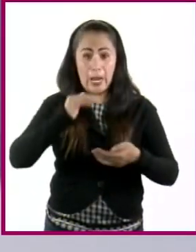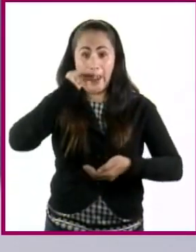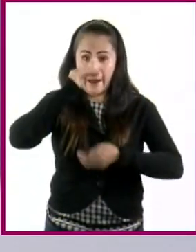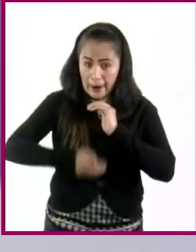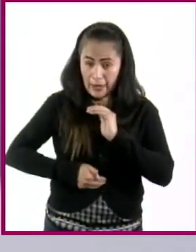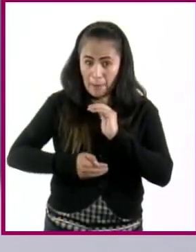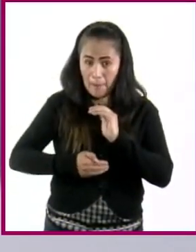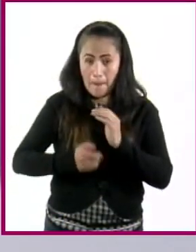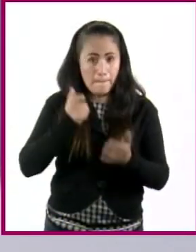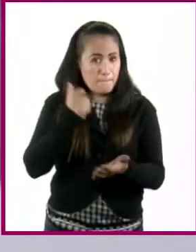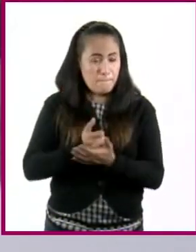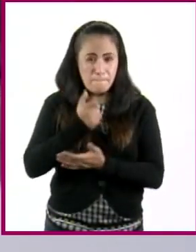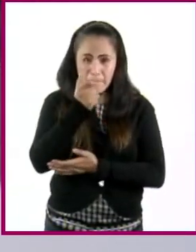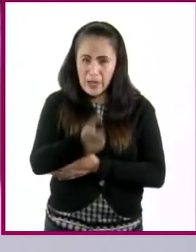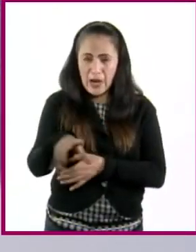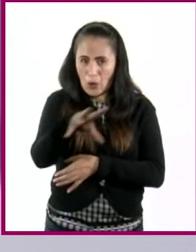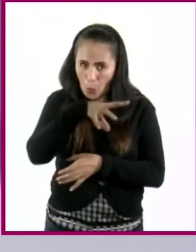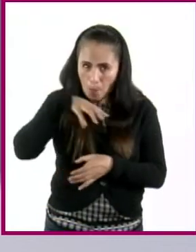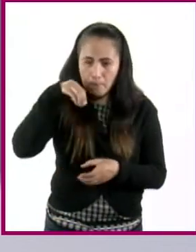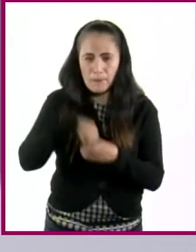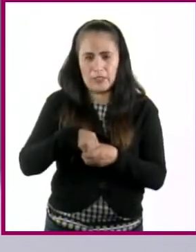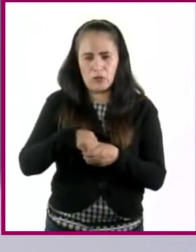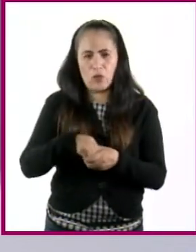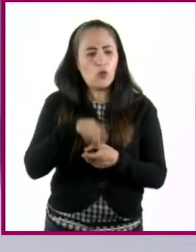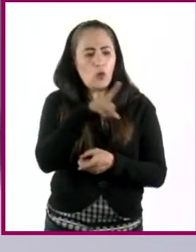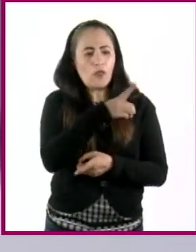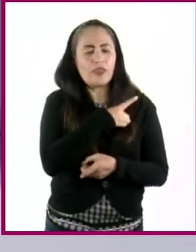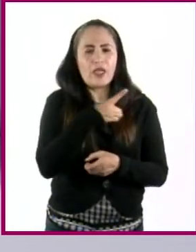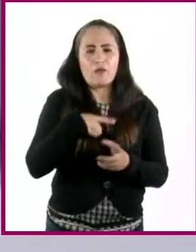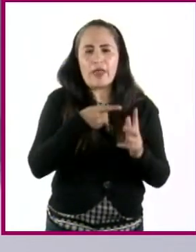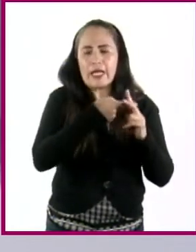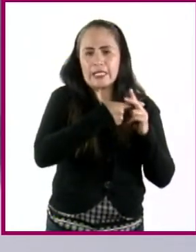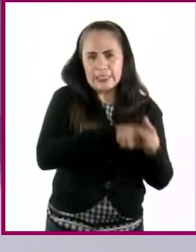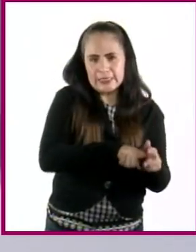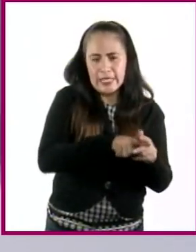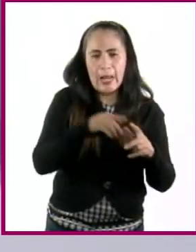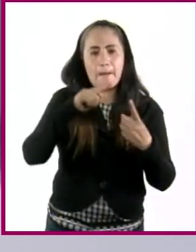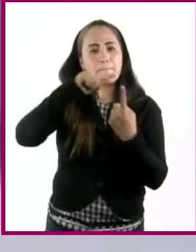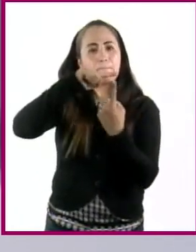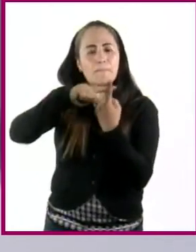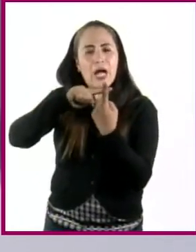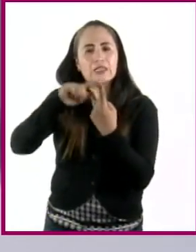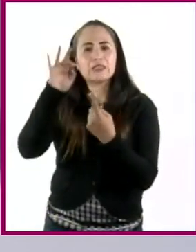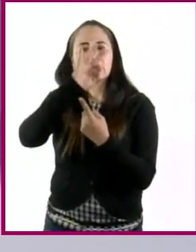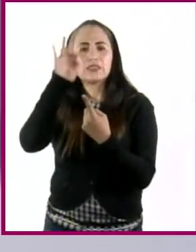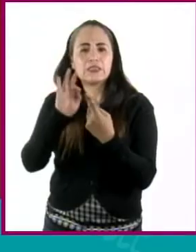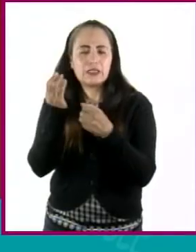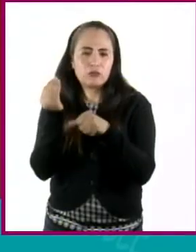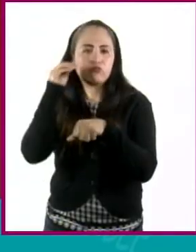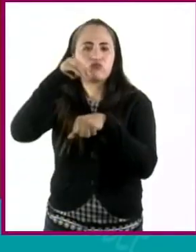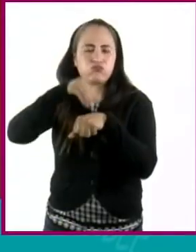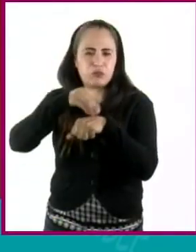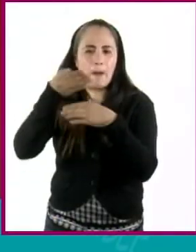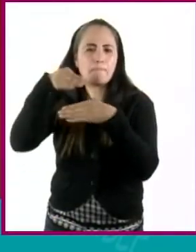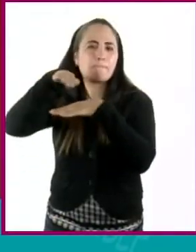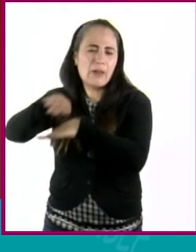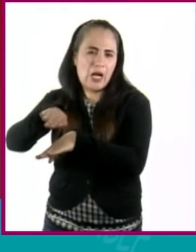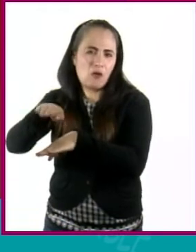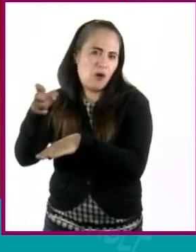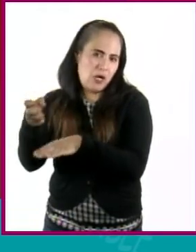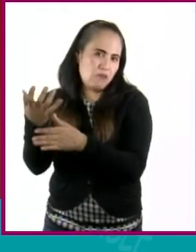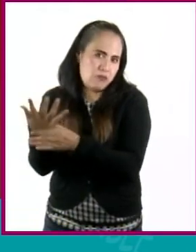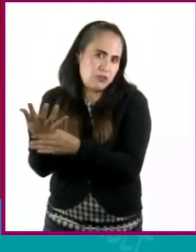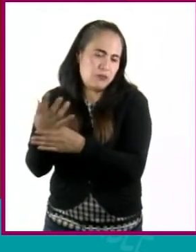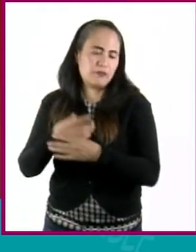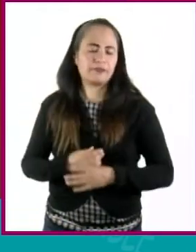esos pagos, vas a haber pagado tanto tu deuda inicial como los intereses que la institución financiera te está cobrando. También hay